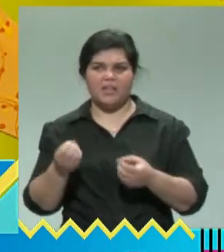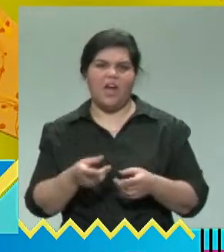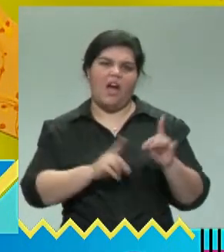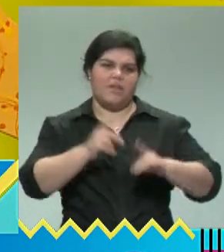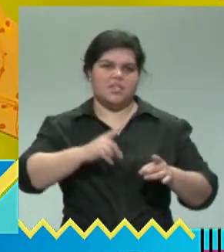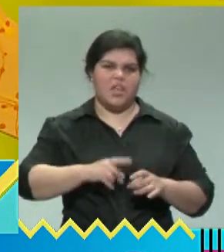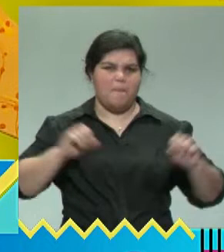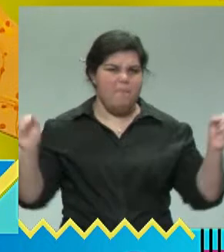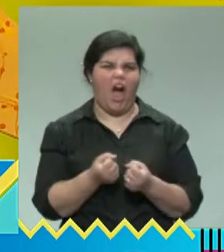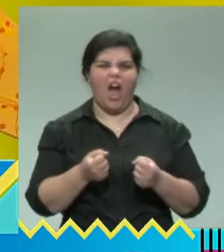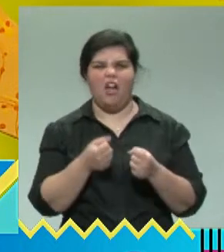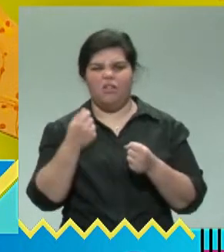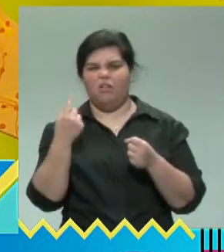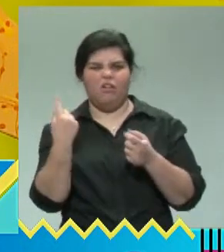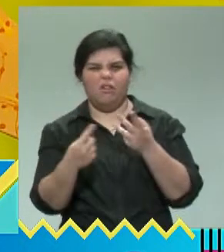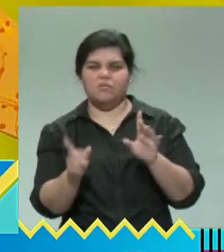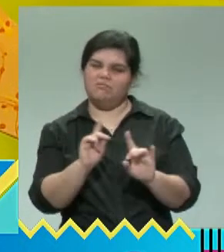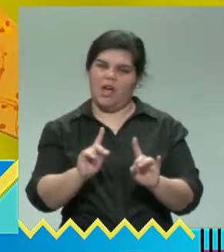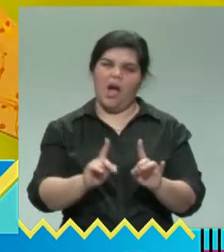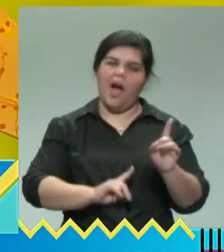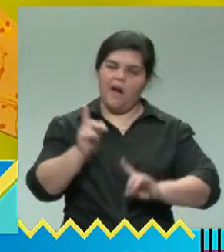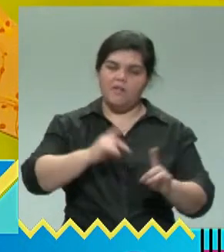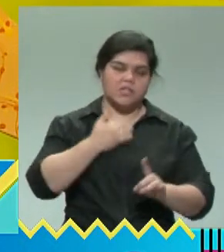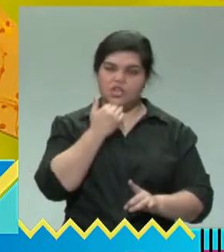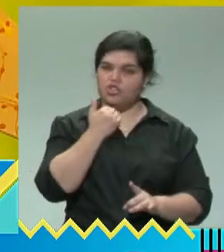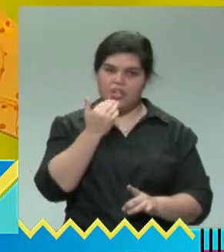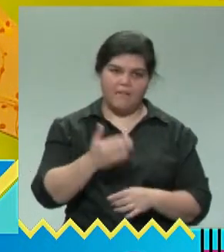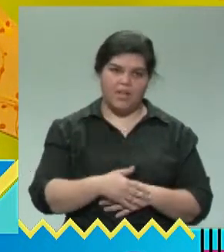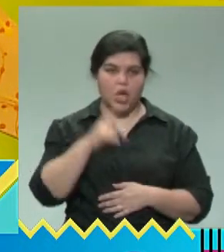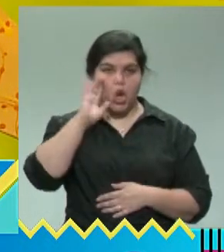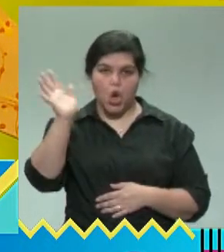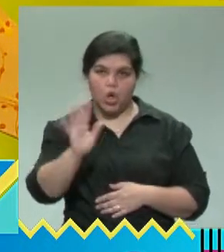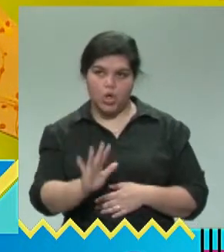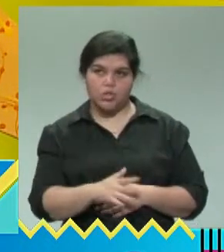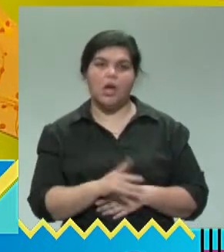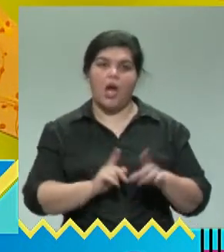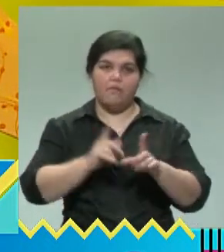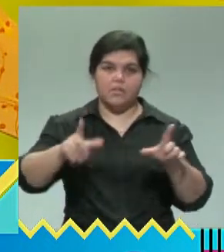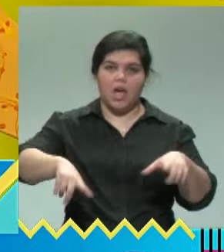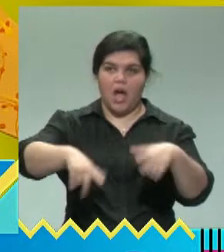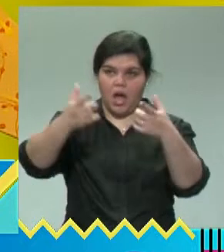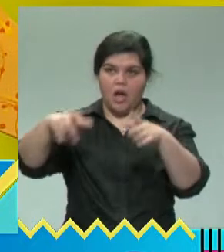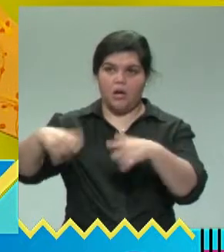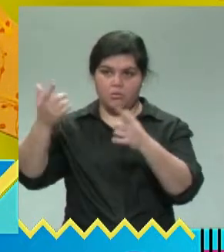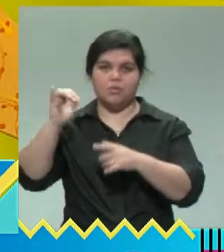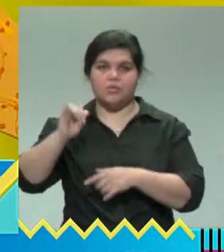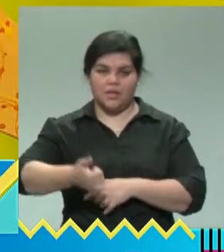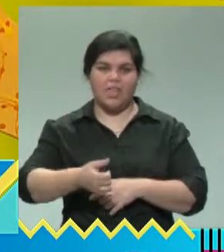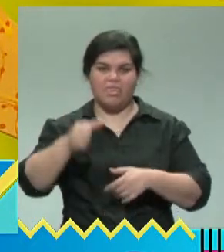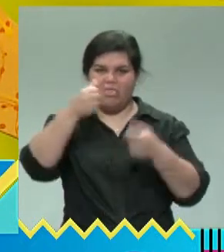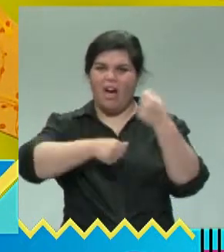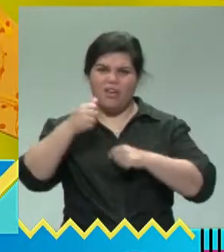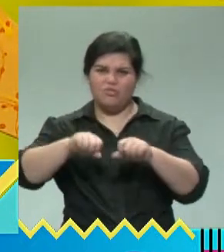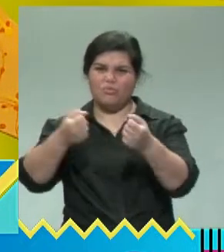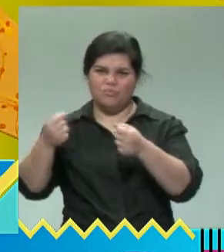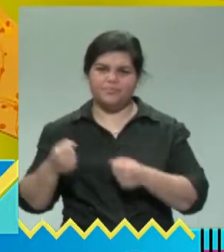por maldad ni por lo que sea, la misma población a veces hace daño a los árboles. Yo les mandaría el mensaje